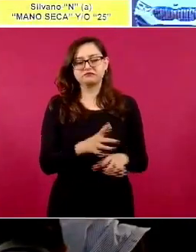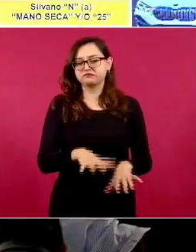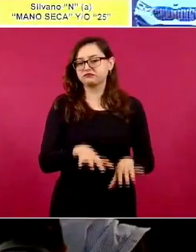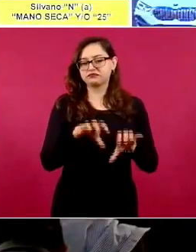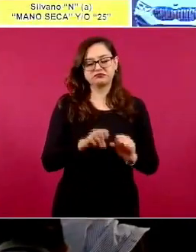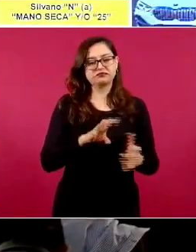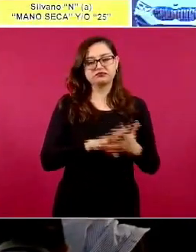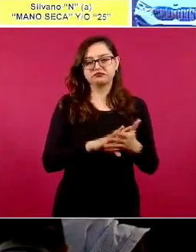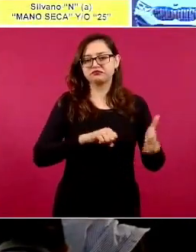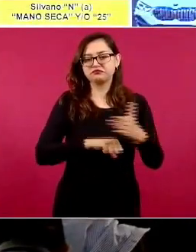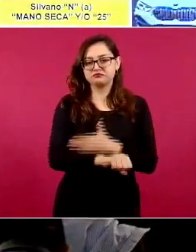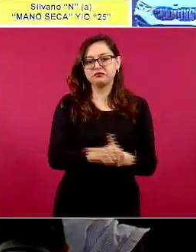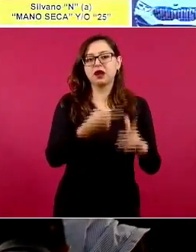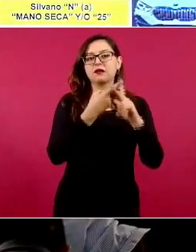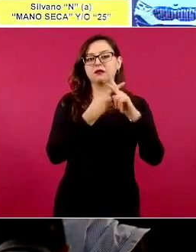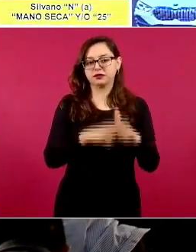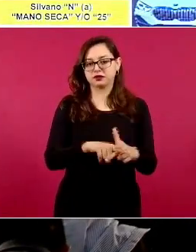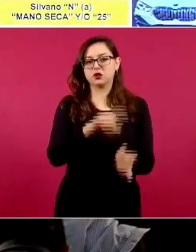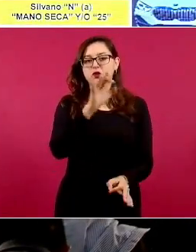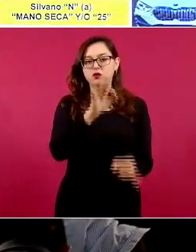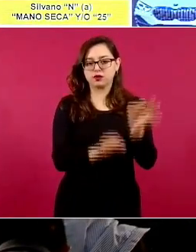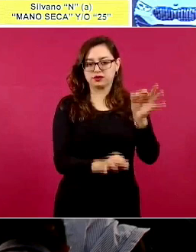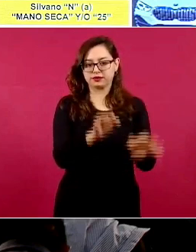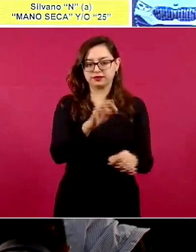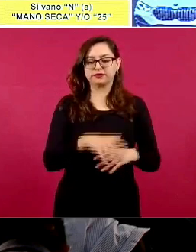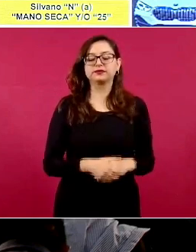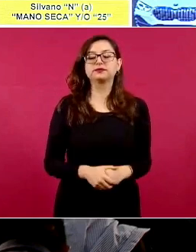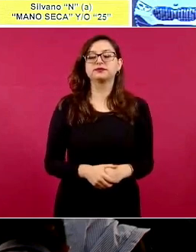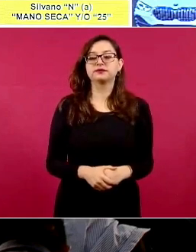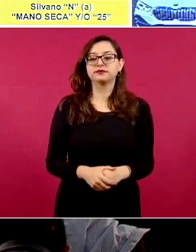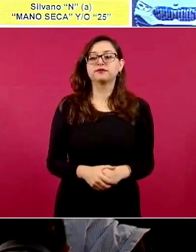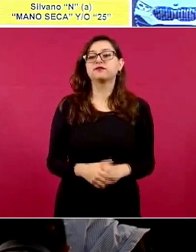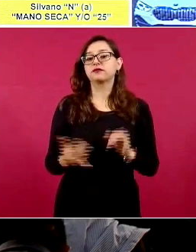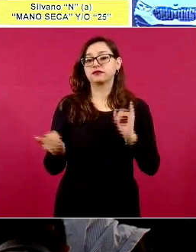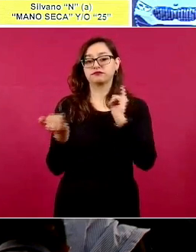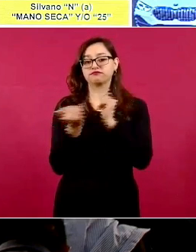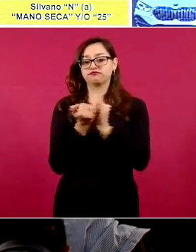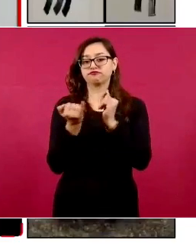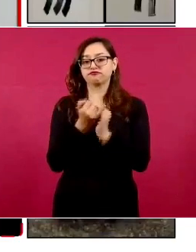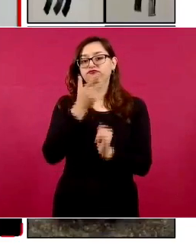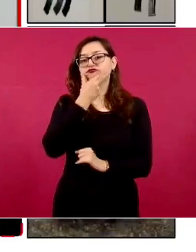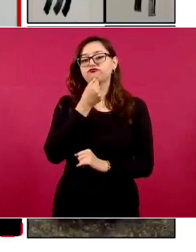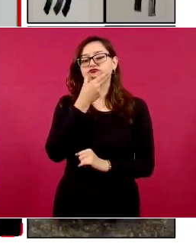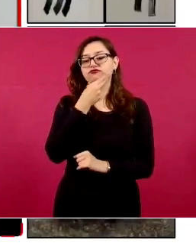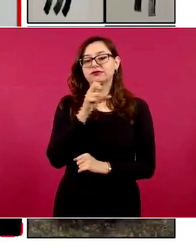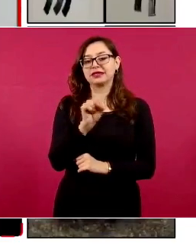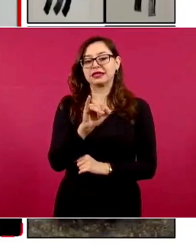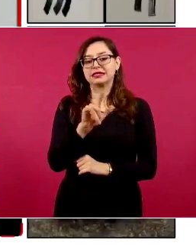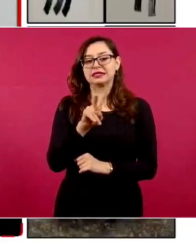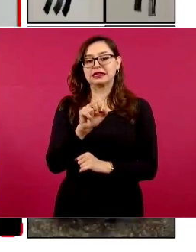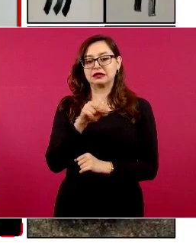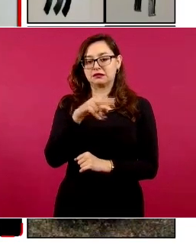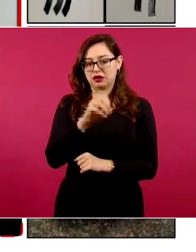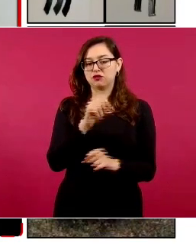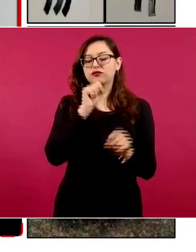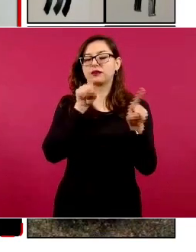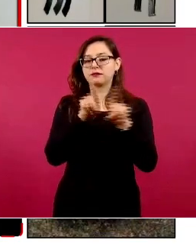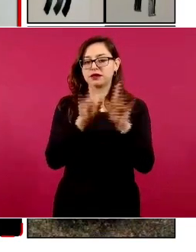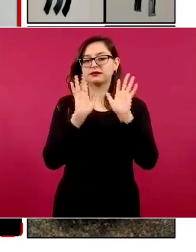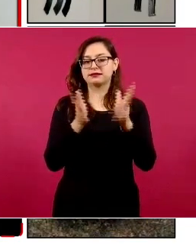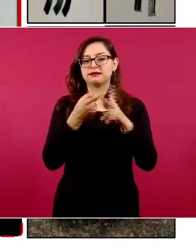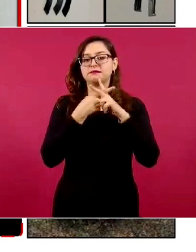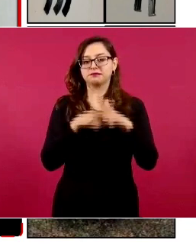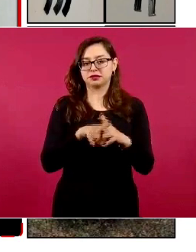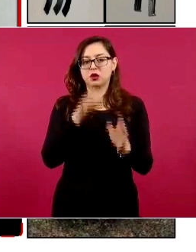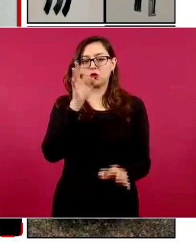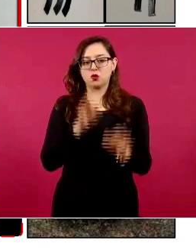Siguiente. También informar de la vinculación a proceso de Silvano L. alias El Mano Seca, líder también